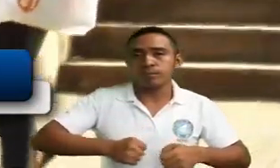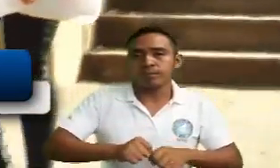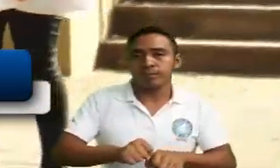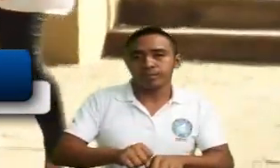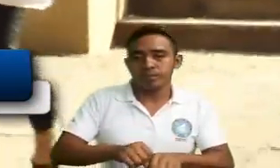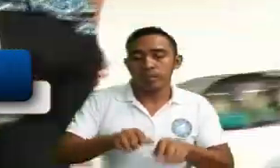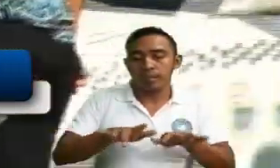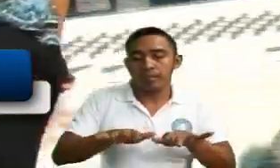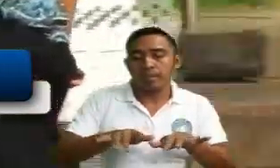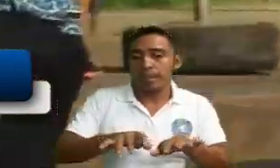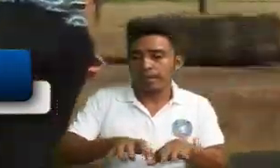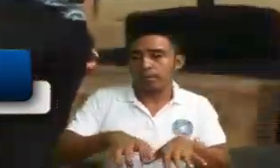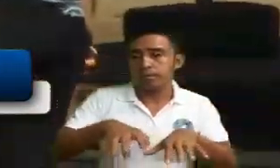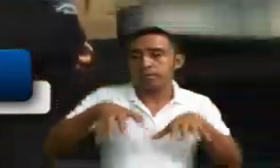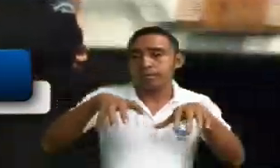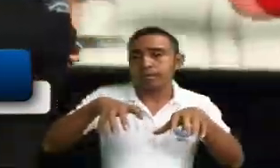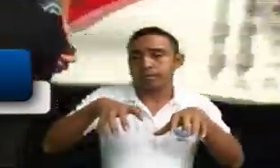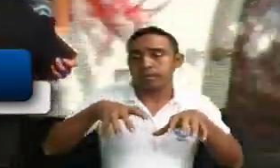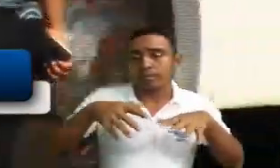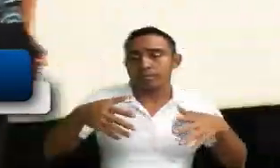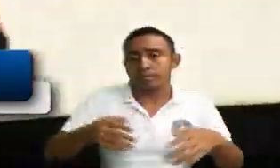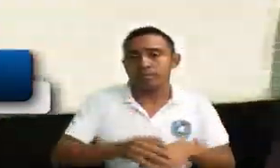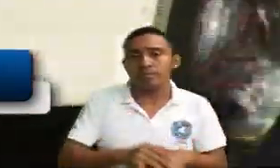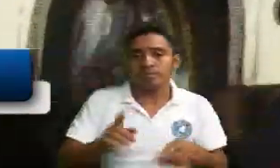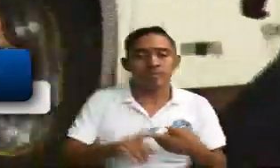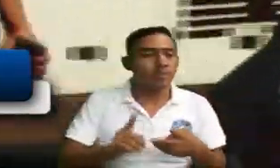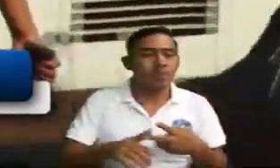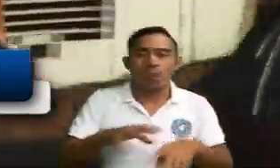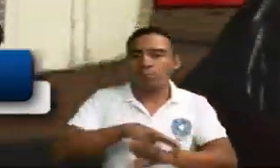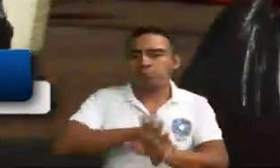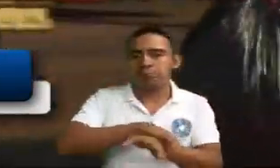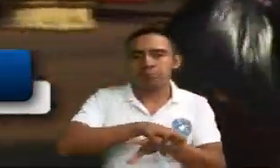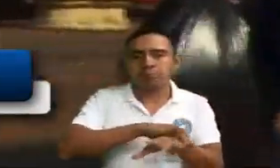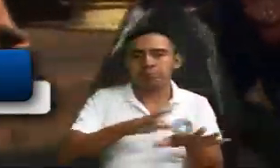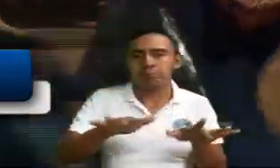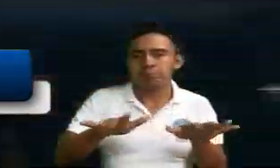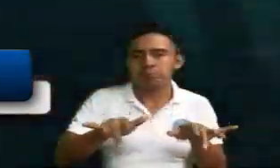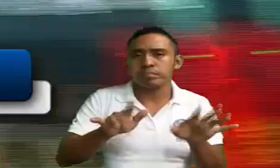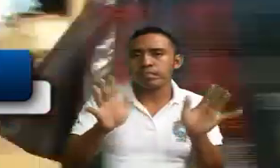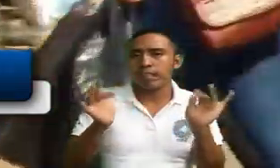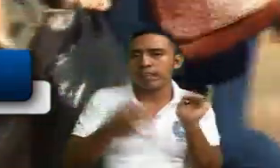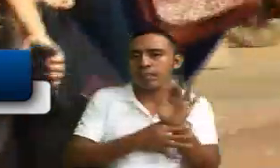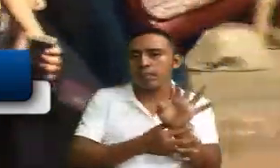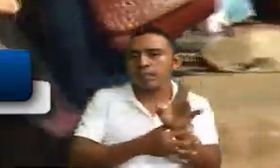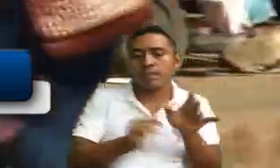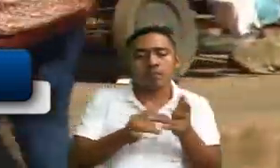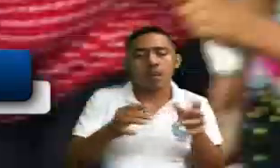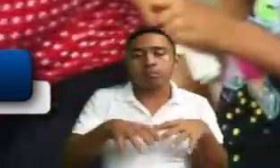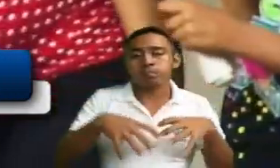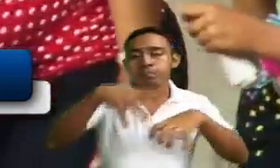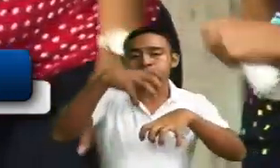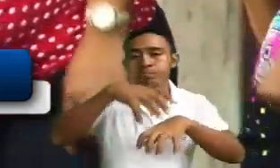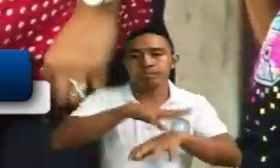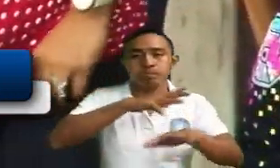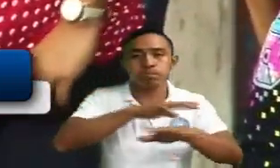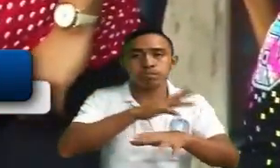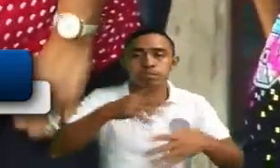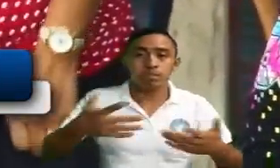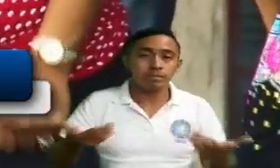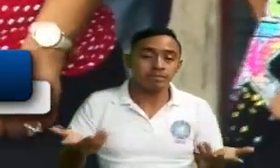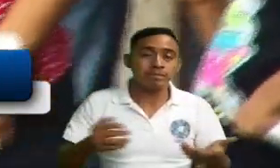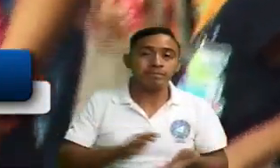pueden hinchar, se dematizan, las manitos también, y esos forman parte de los síntomas. Desde el punto de